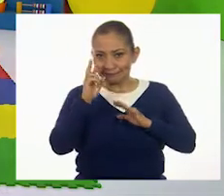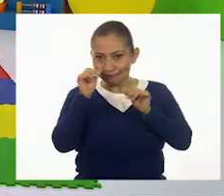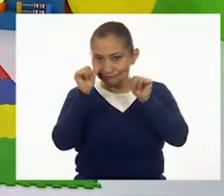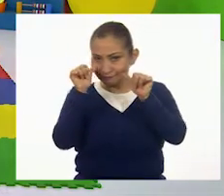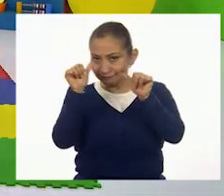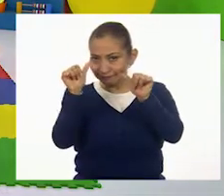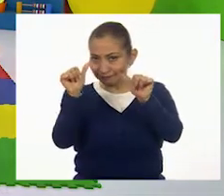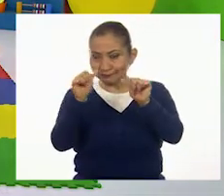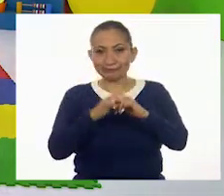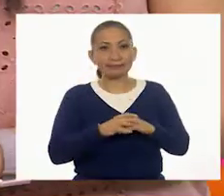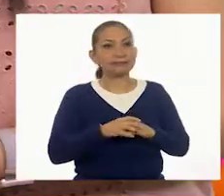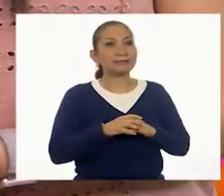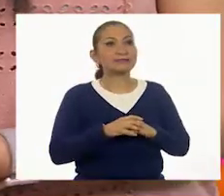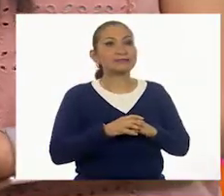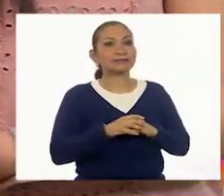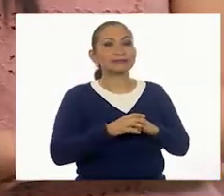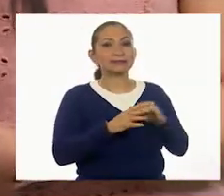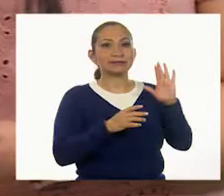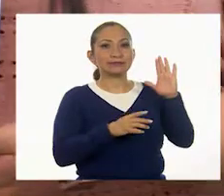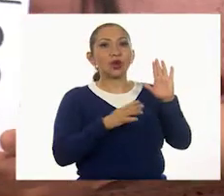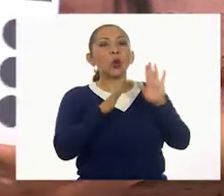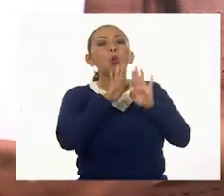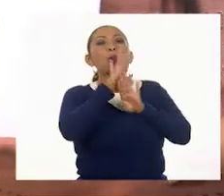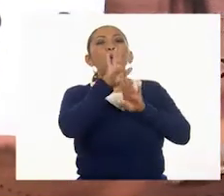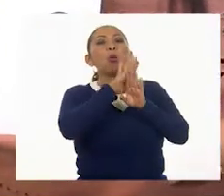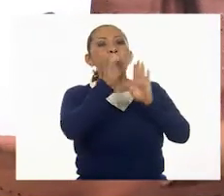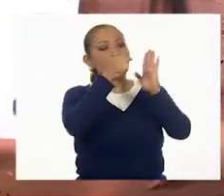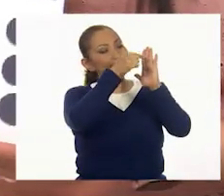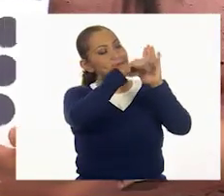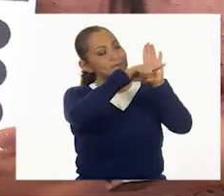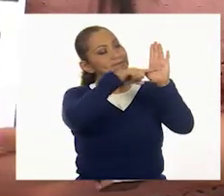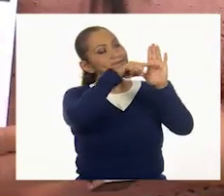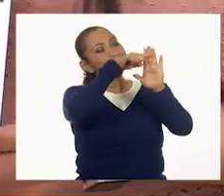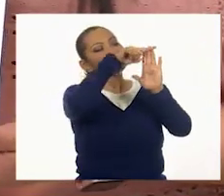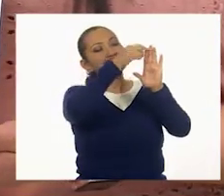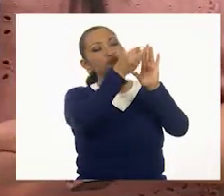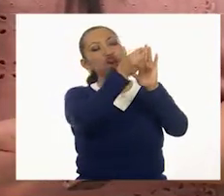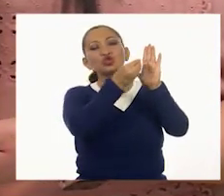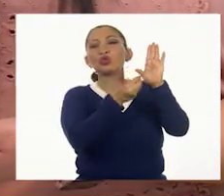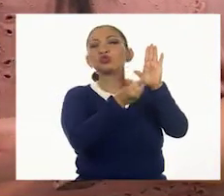atención. ¿En qué parte hay muchos puntos?